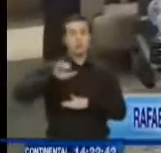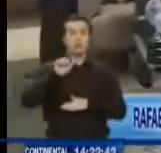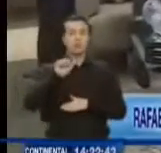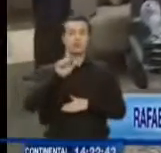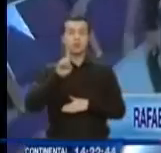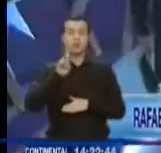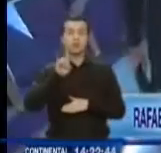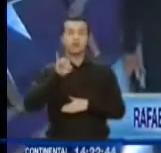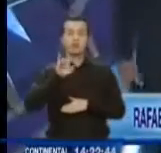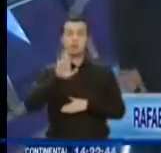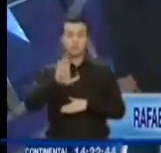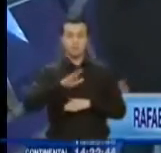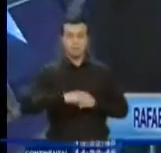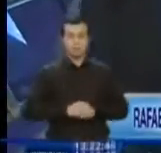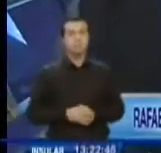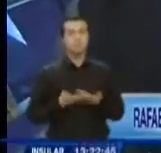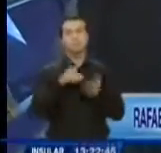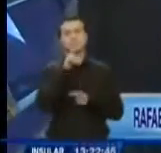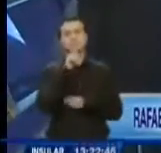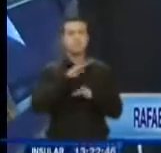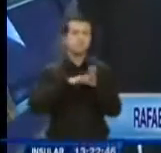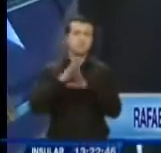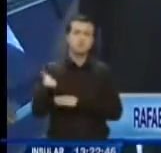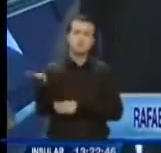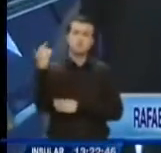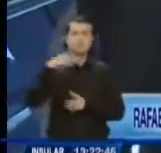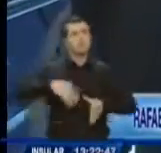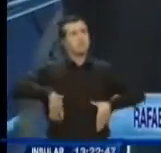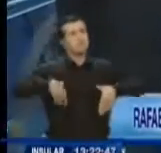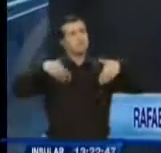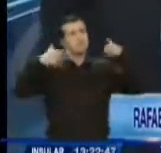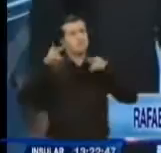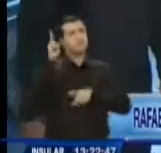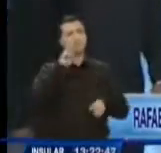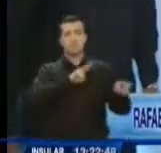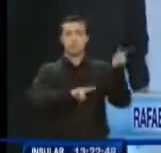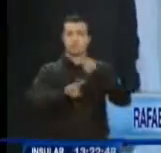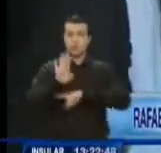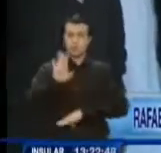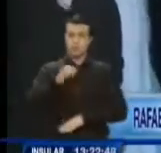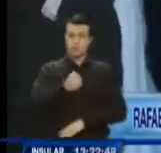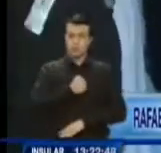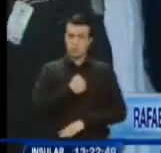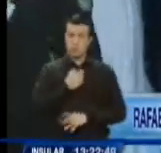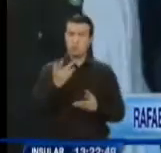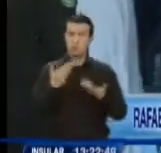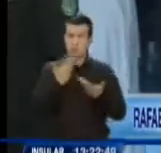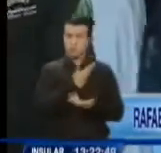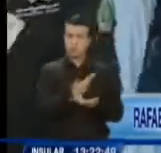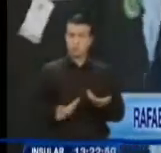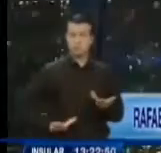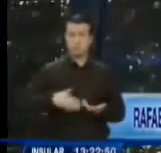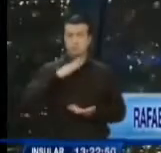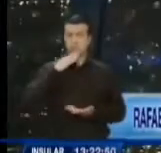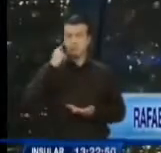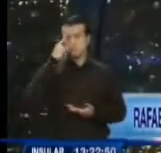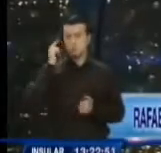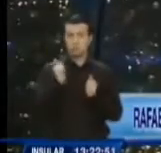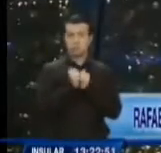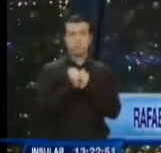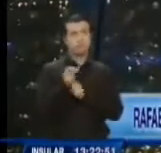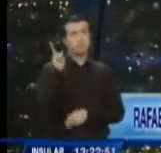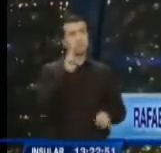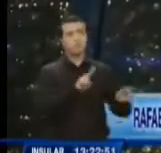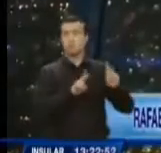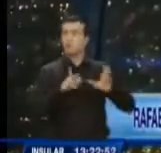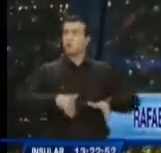talal quien invitó a recorrer el edificio quintón centre de su propiedad al presidente correa este es un